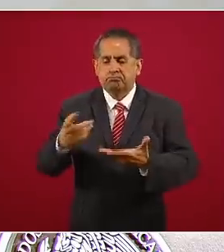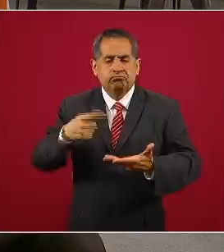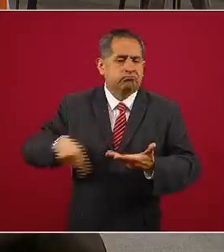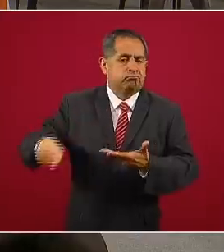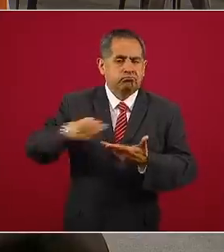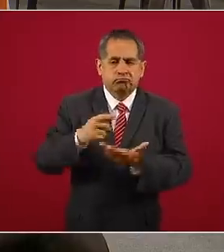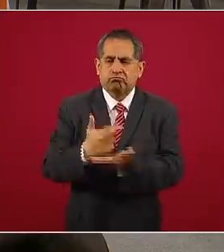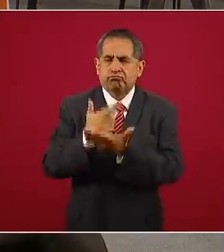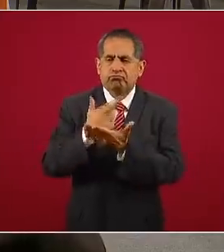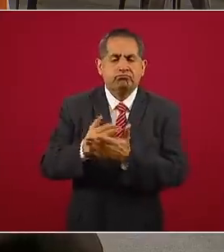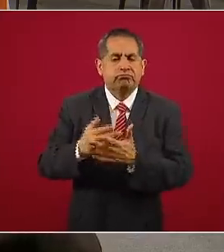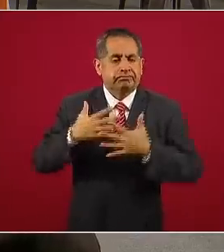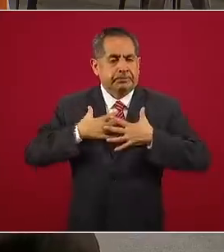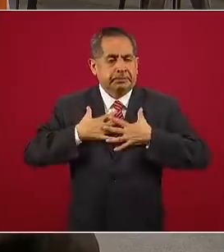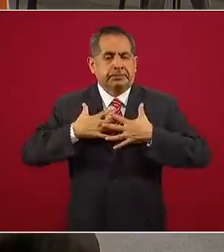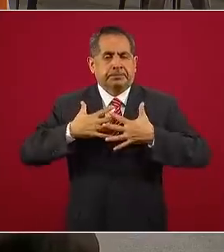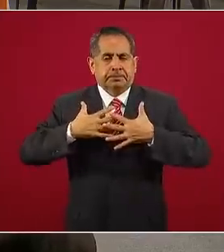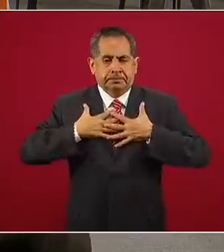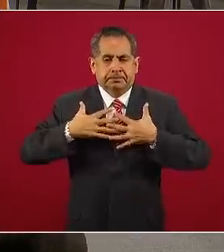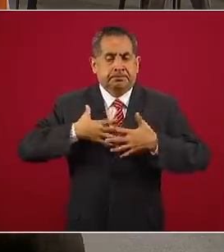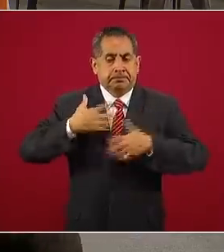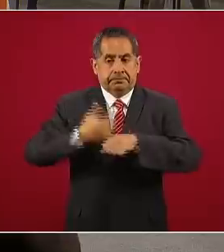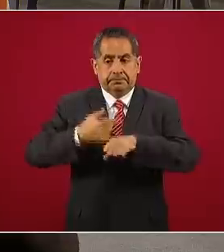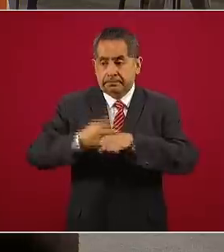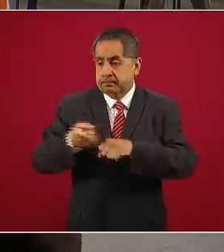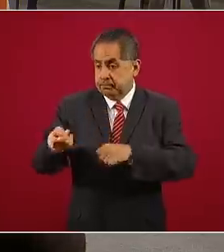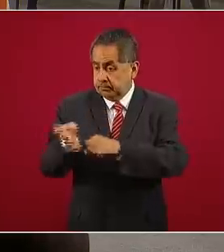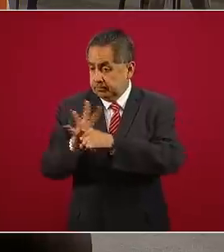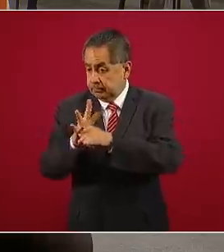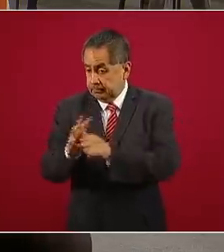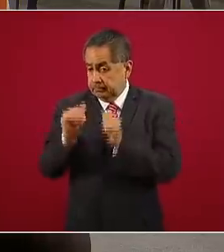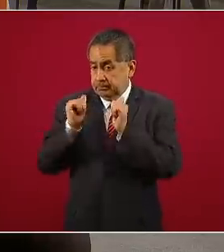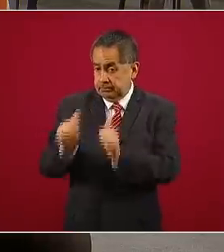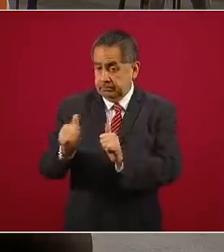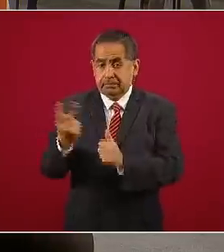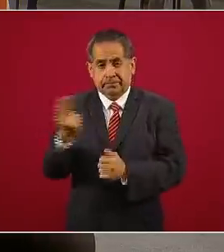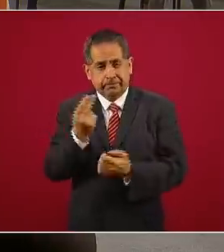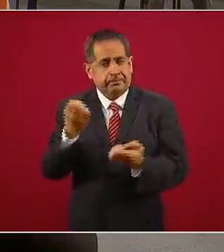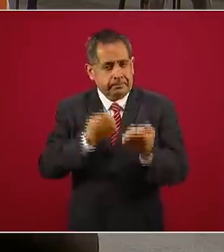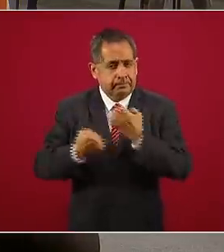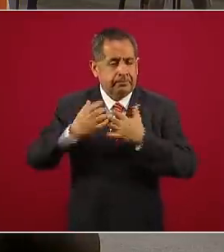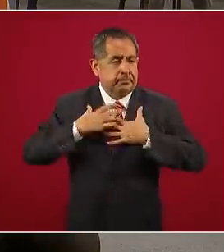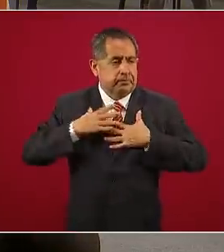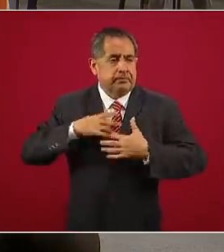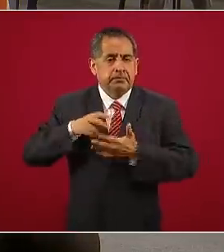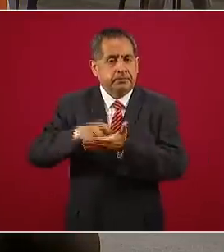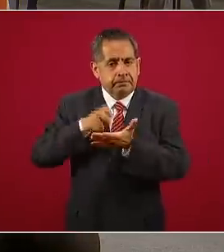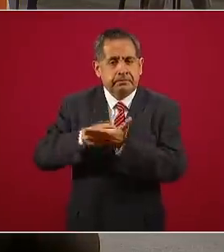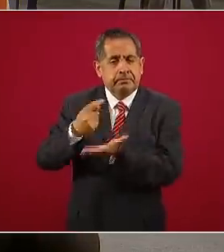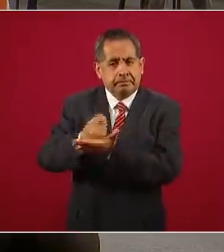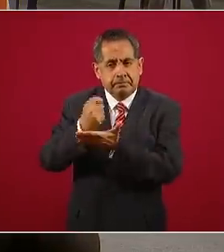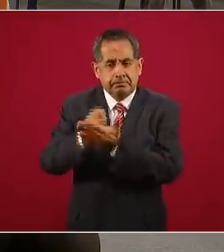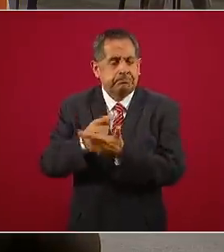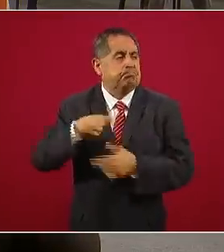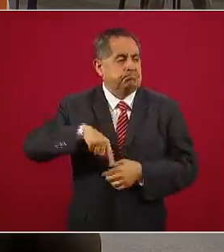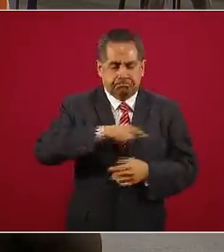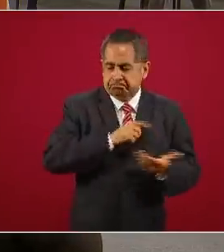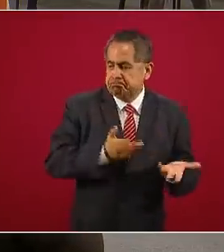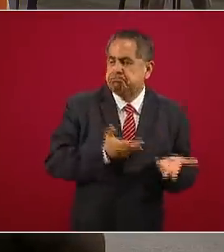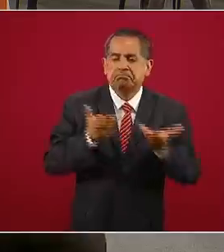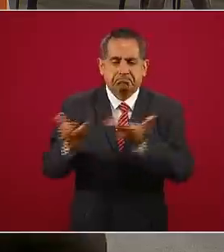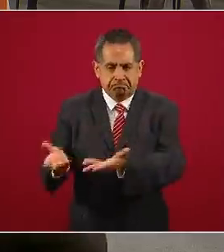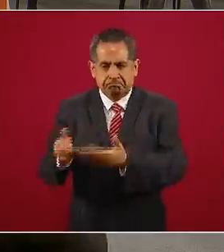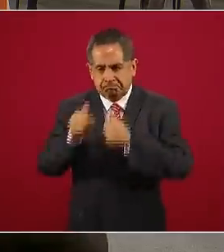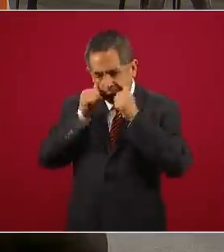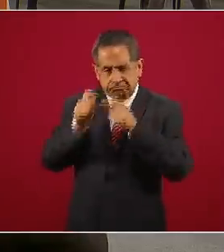rehabilitación pulmonar a pacientes post kobe será una necesidad que estamos seguro se va a presentar